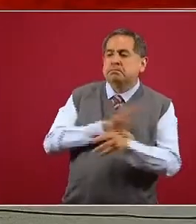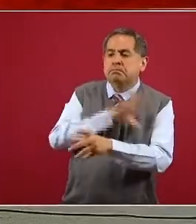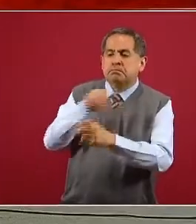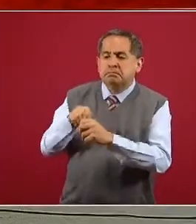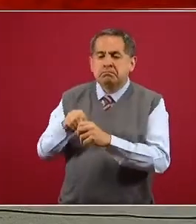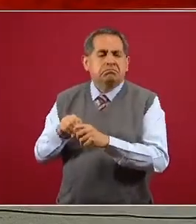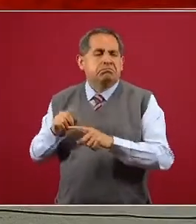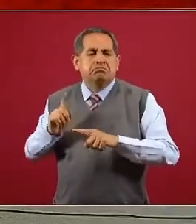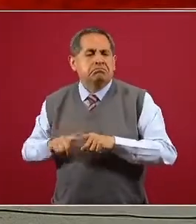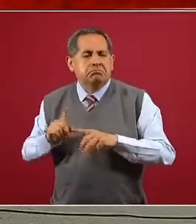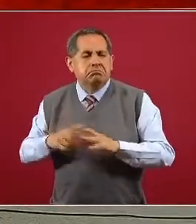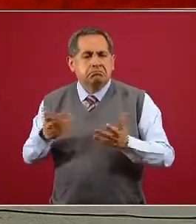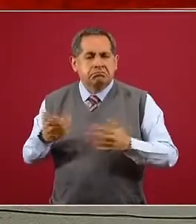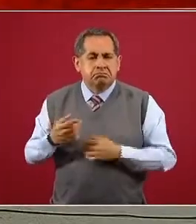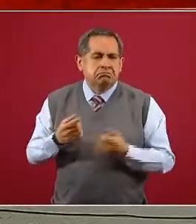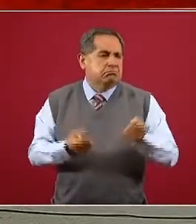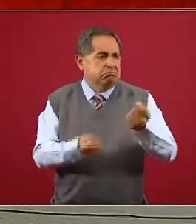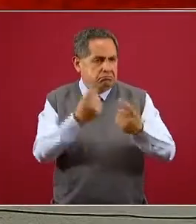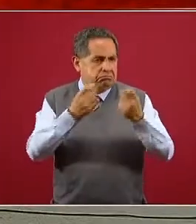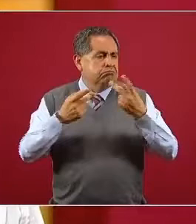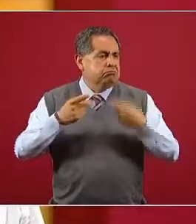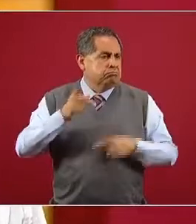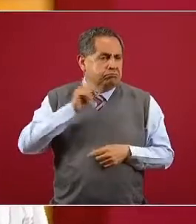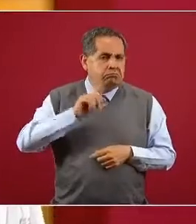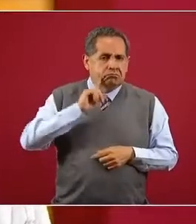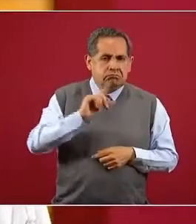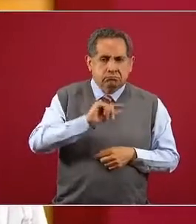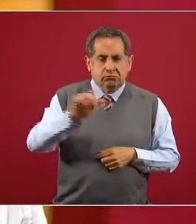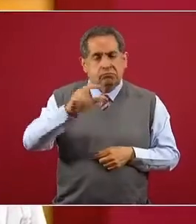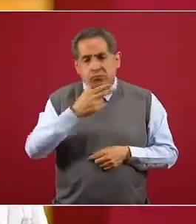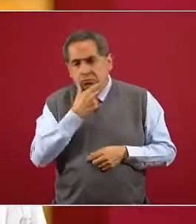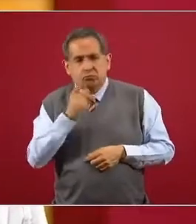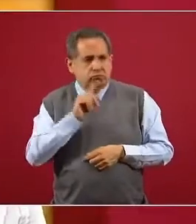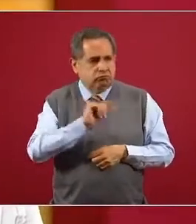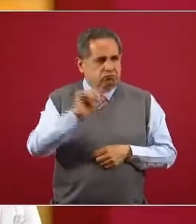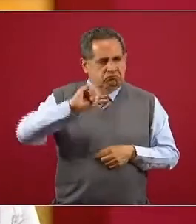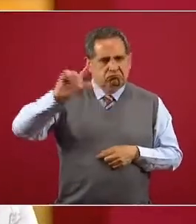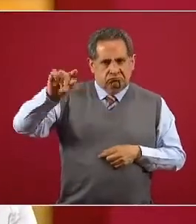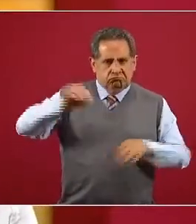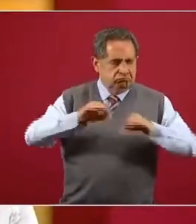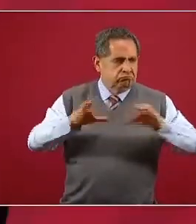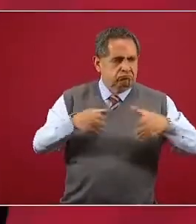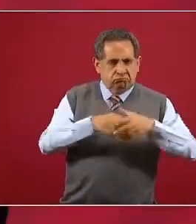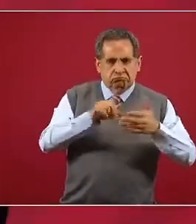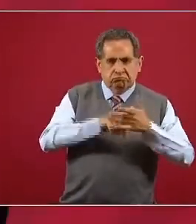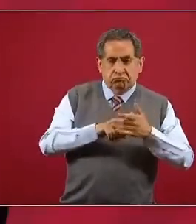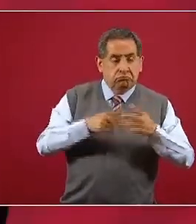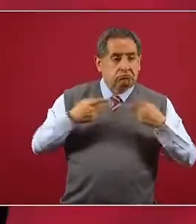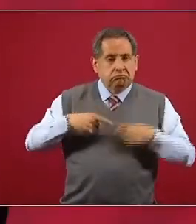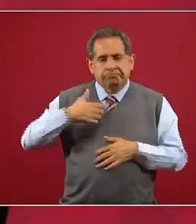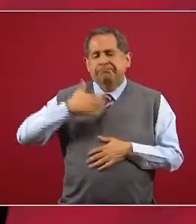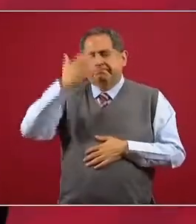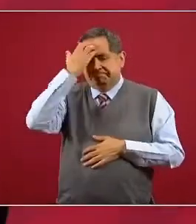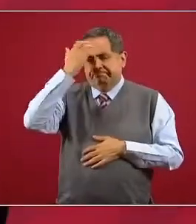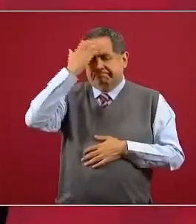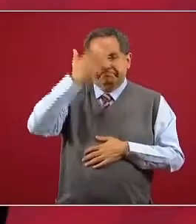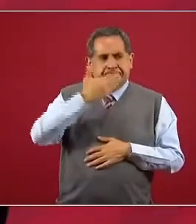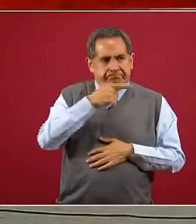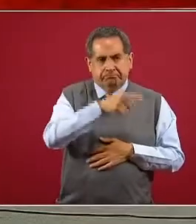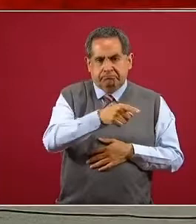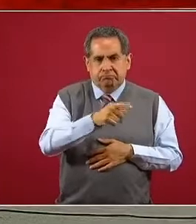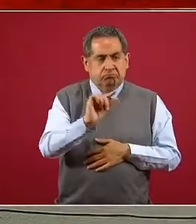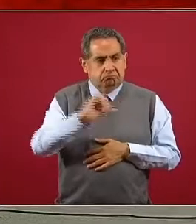algunas servidoras y servidores públicos, gente que conocemos bien, gente